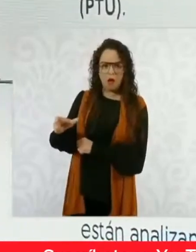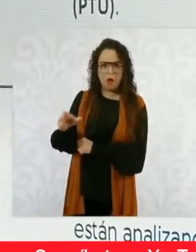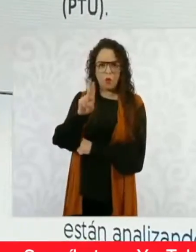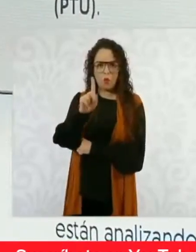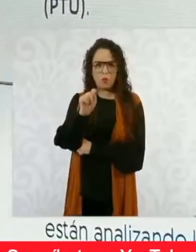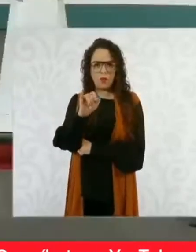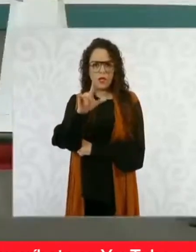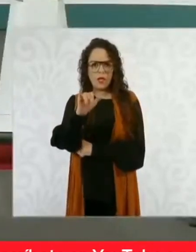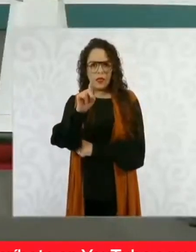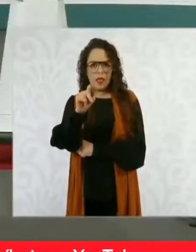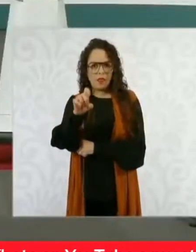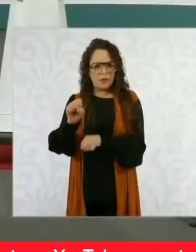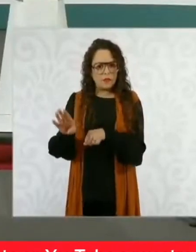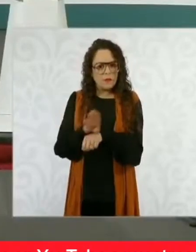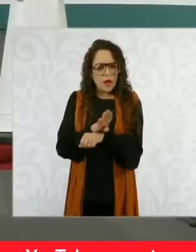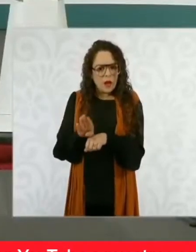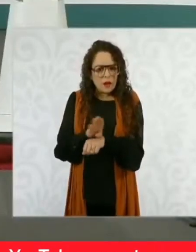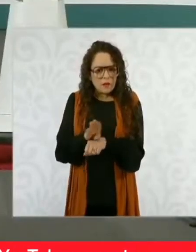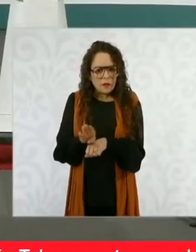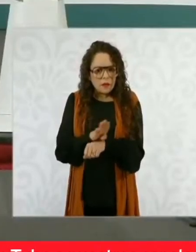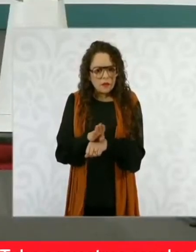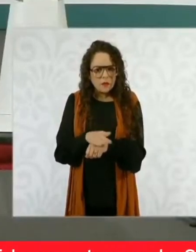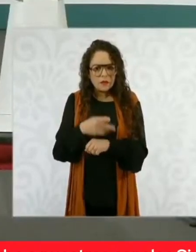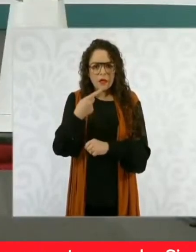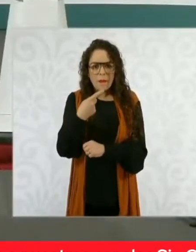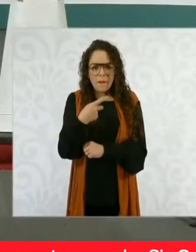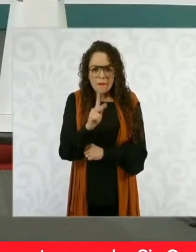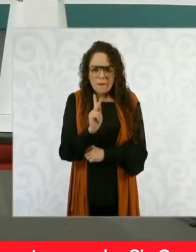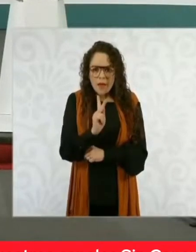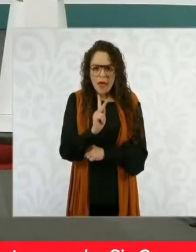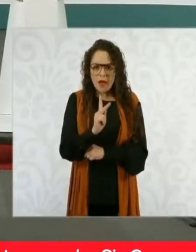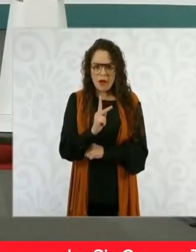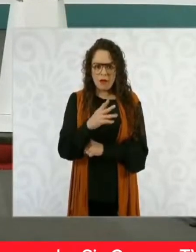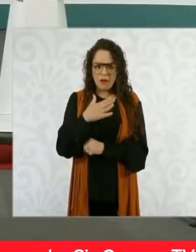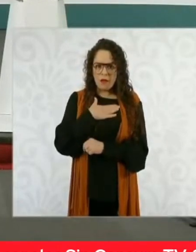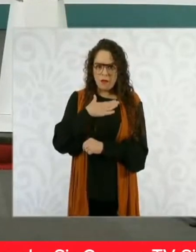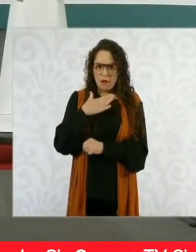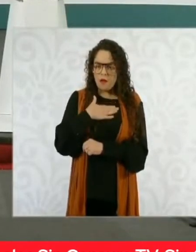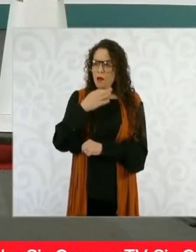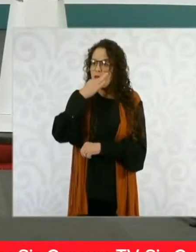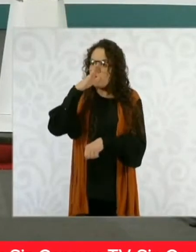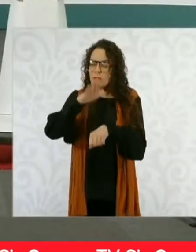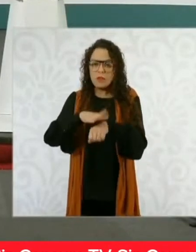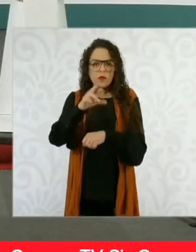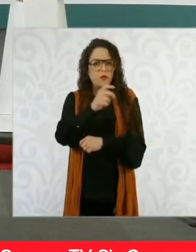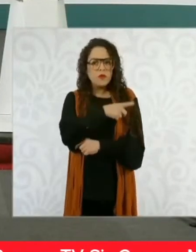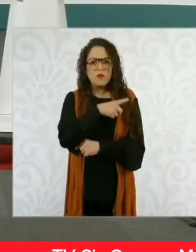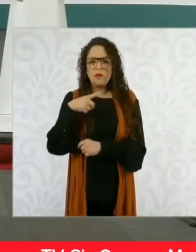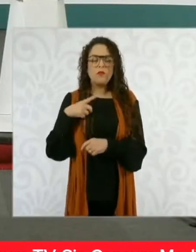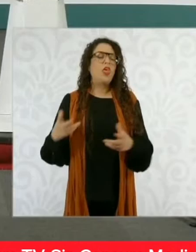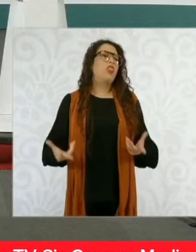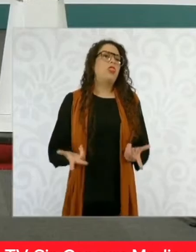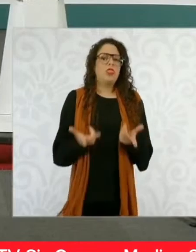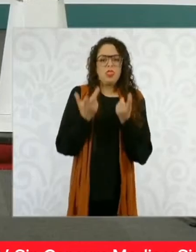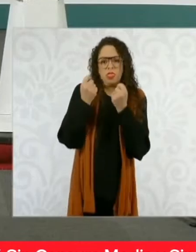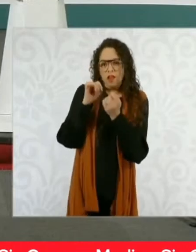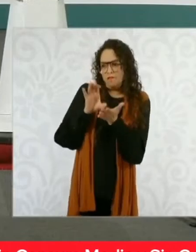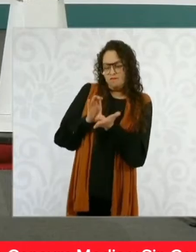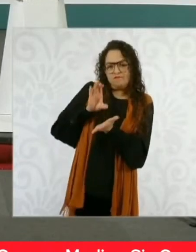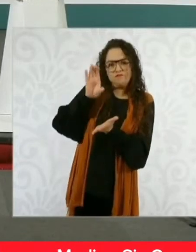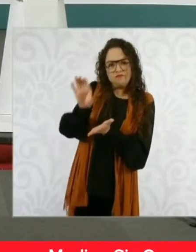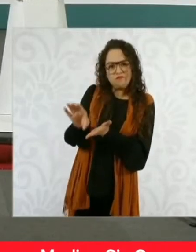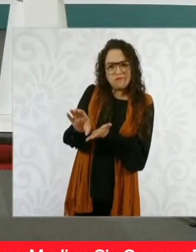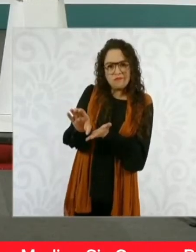que un servidor dio instrucciones de no hacerlo, se repartieron las utilidades. En esta